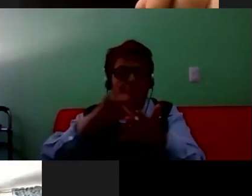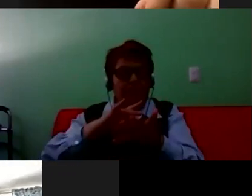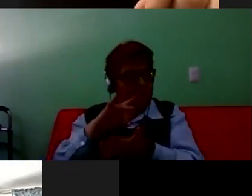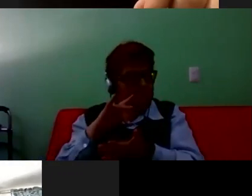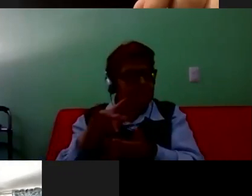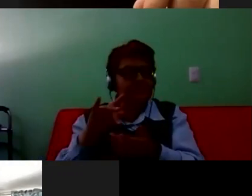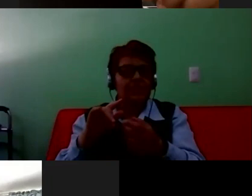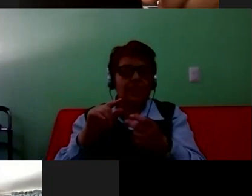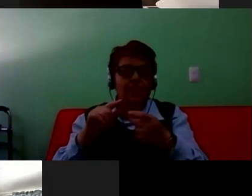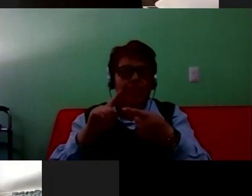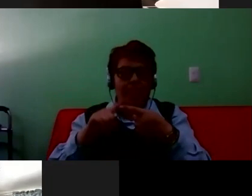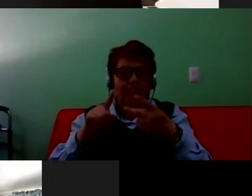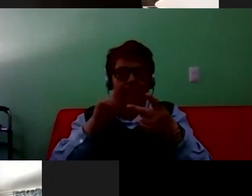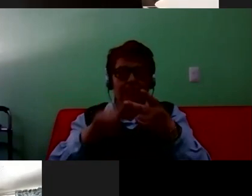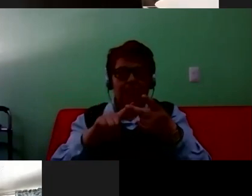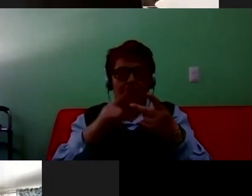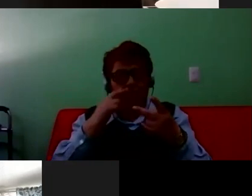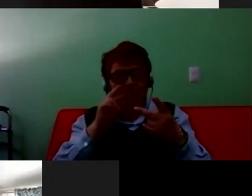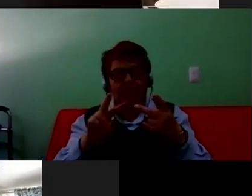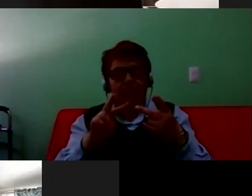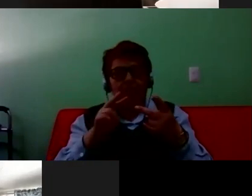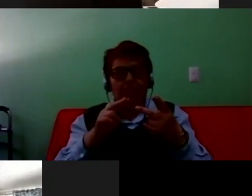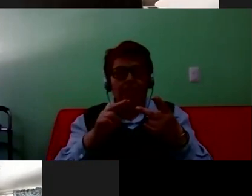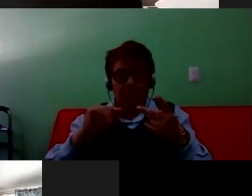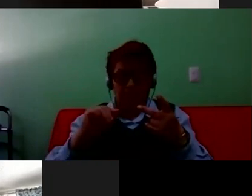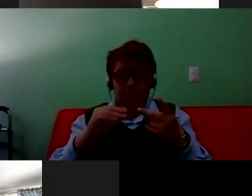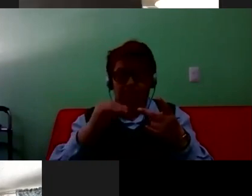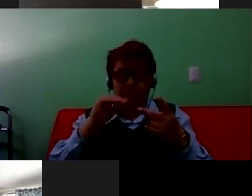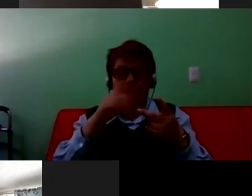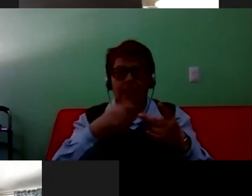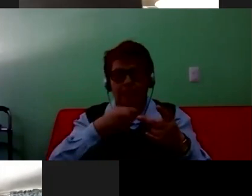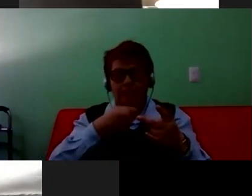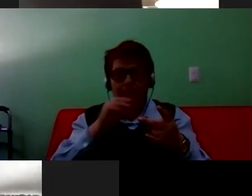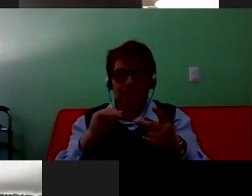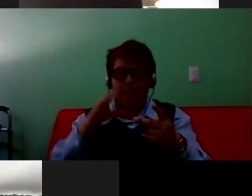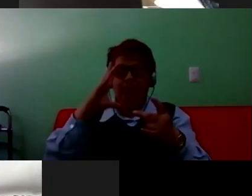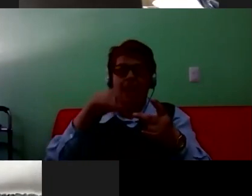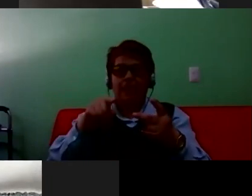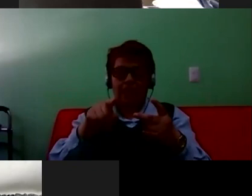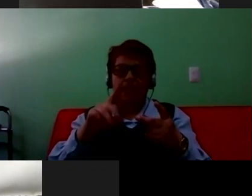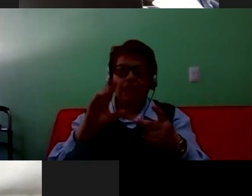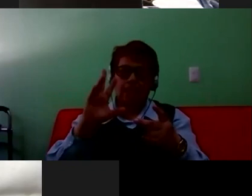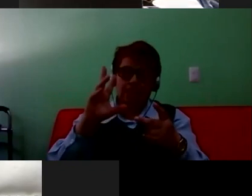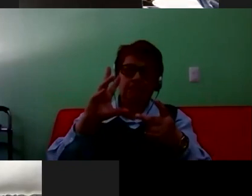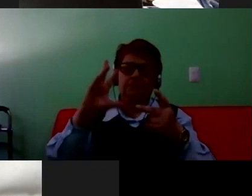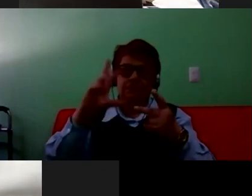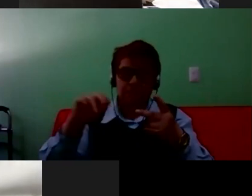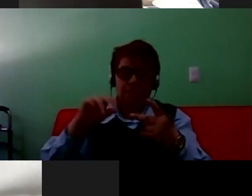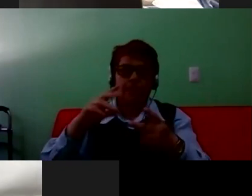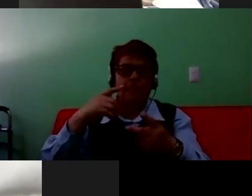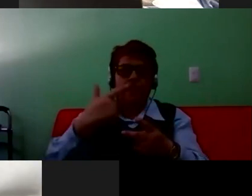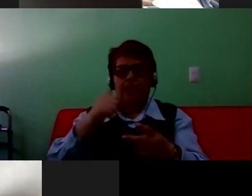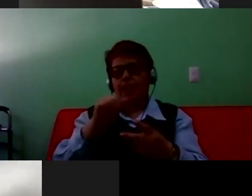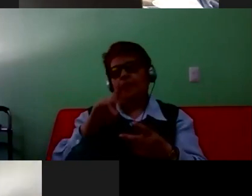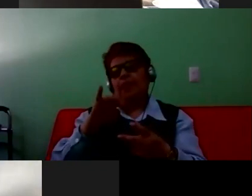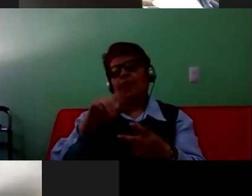agradeciéndoles verificar que su micrófono esté encendido en el momento en que lo expresen. Diputada Gabriela Osorio